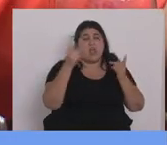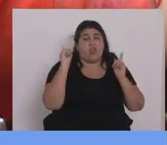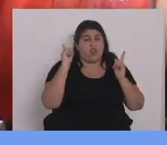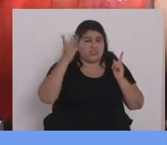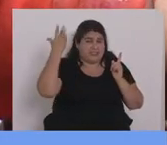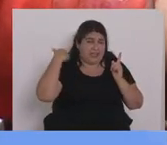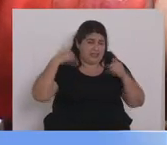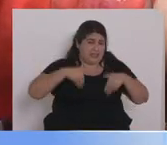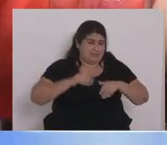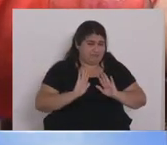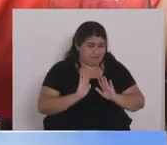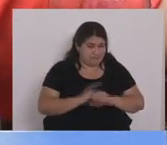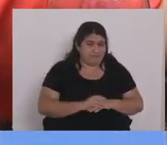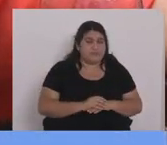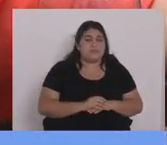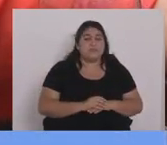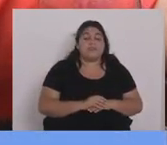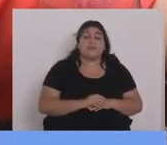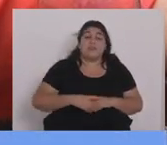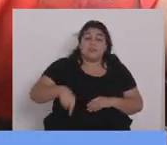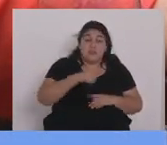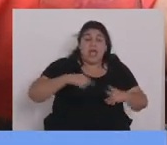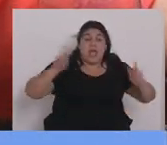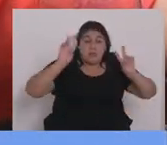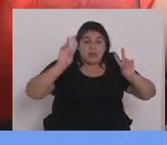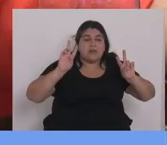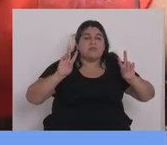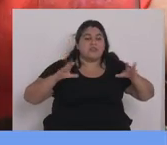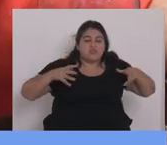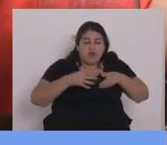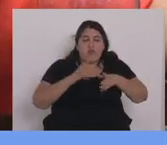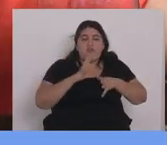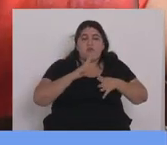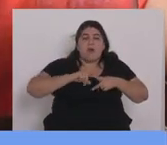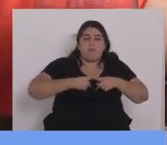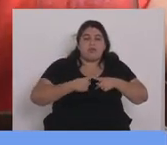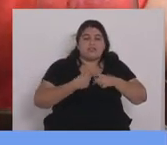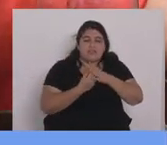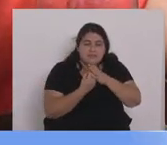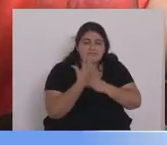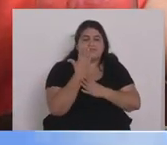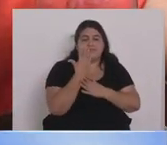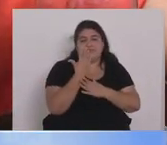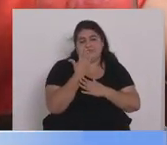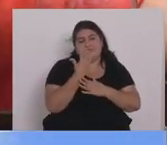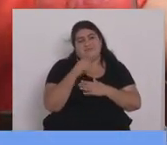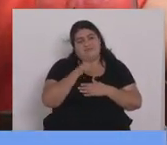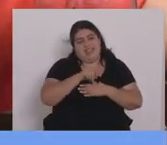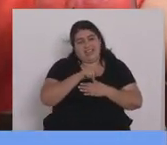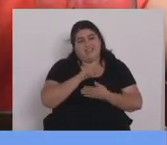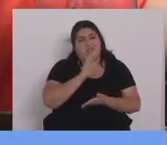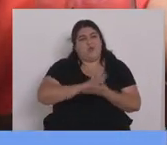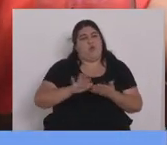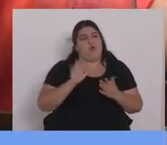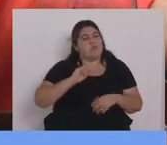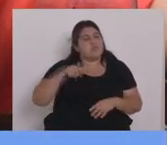electorales, pero el peronismo nació la vida política institucional del país siendo frentista. Siempre